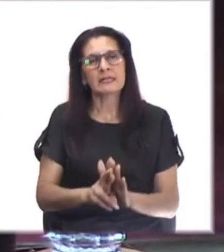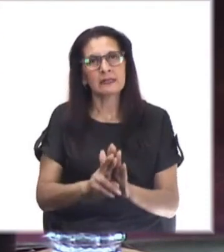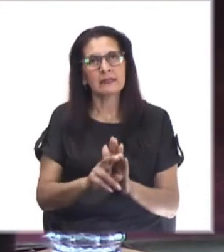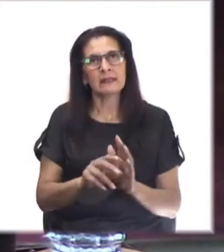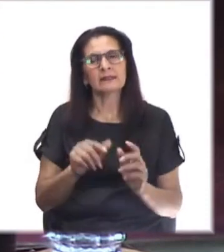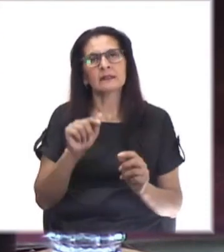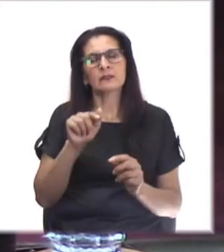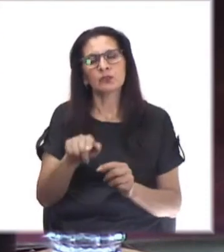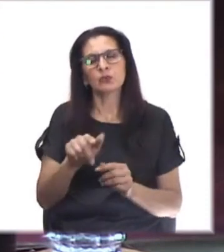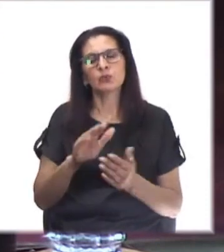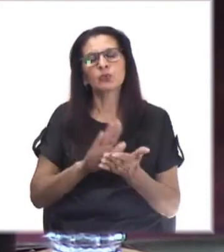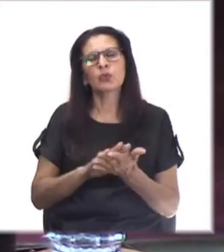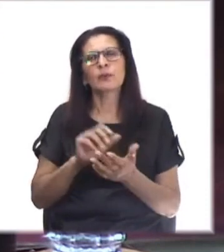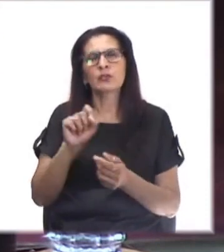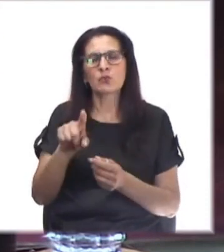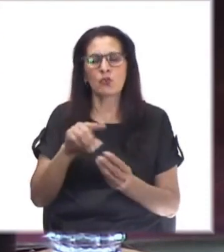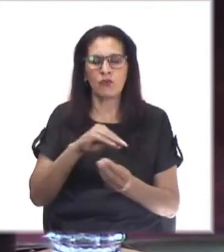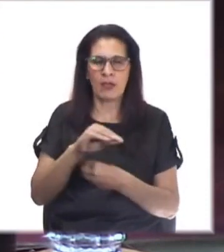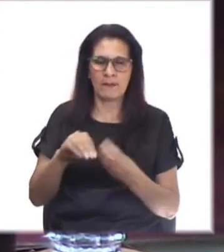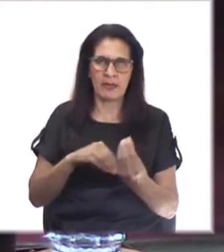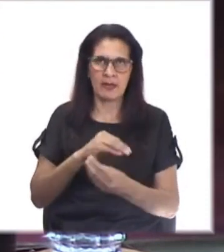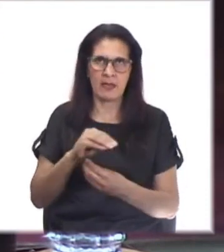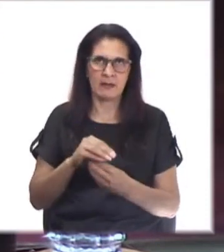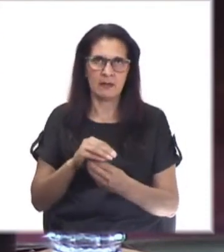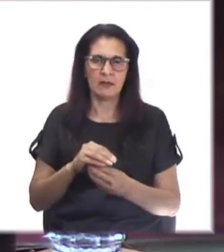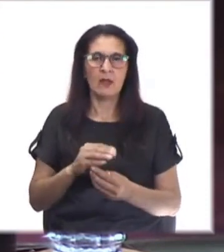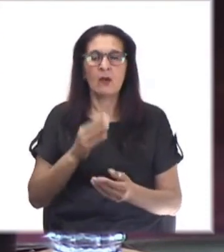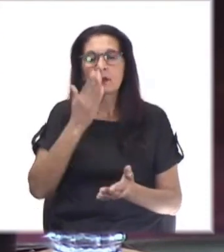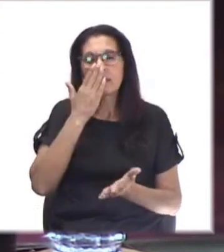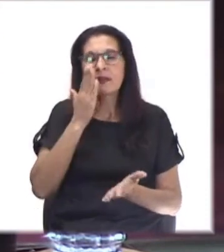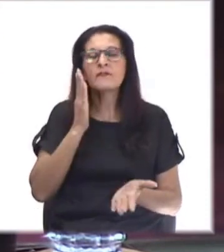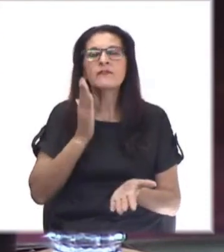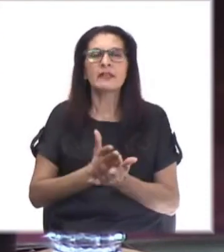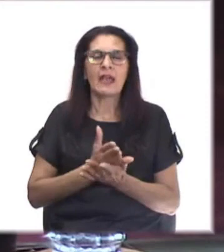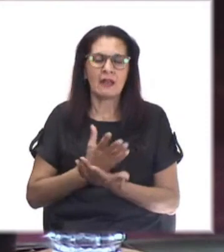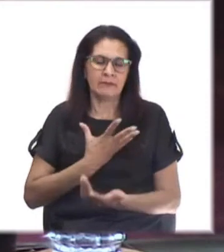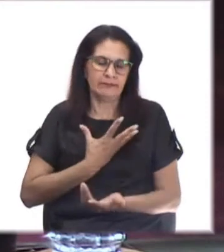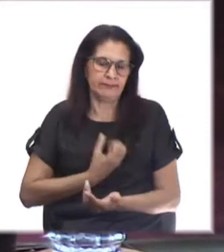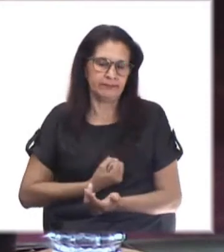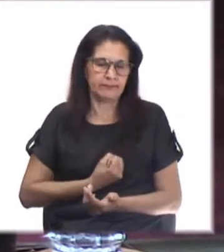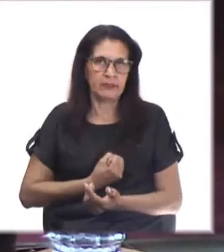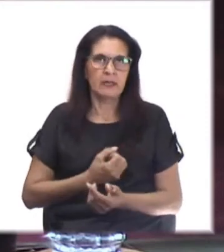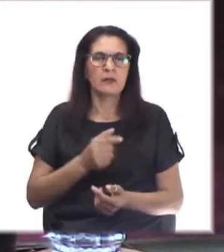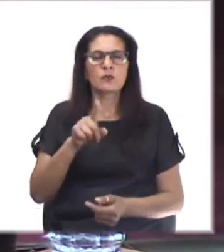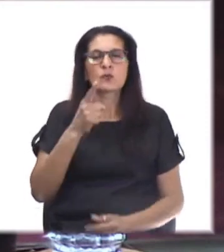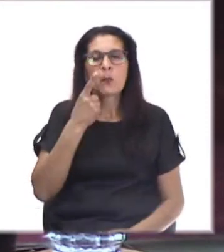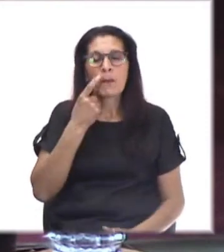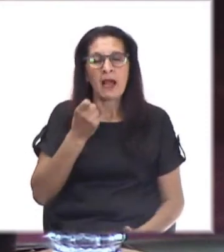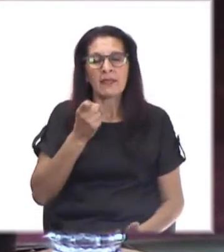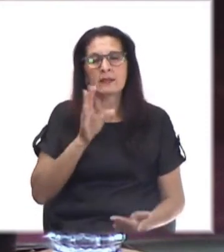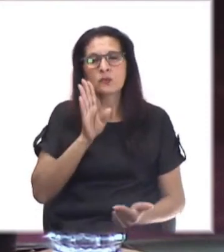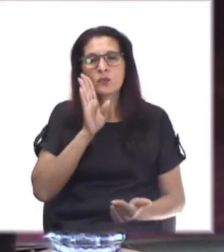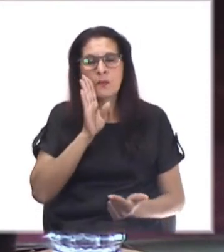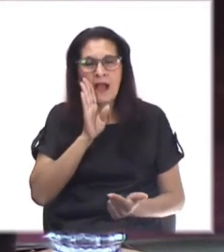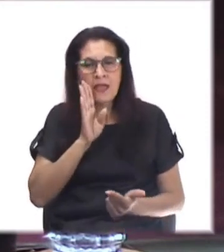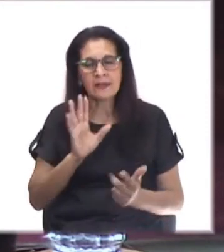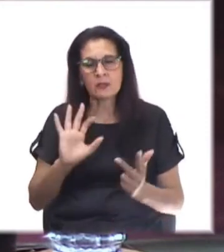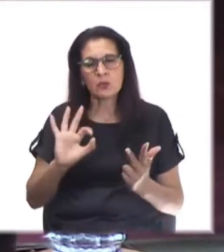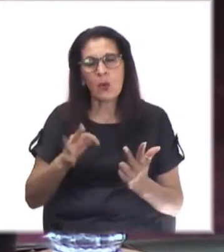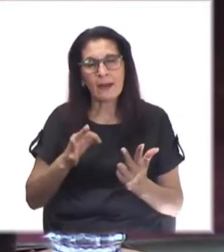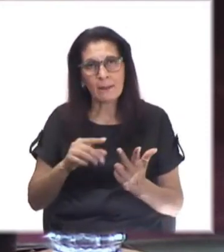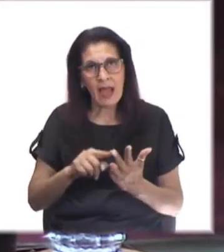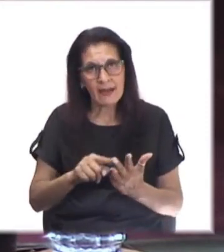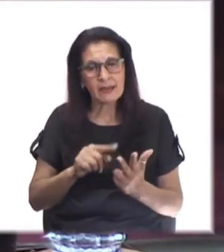Damocles sobre su familia, con consecuencias finales devastadoras. Su padre, su madre y su hermana